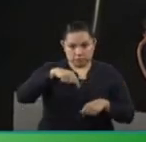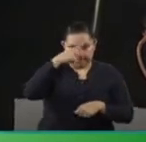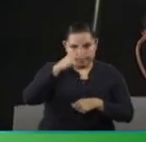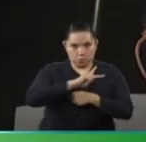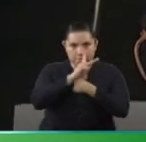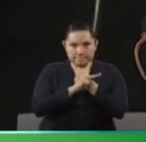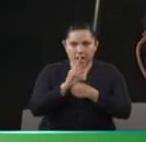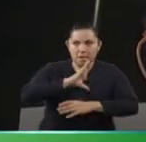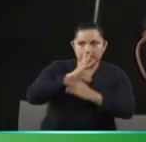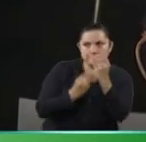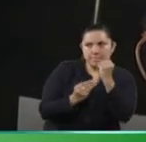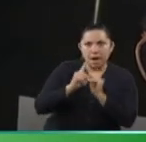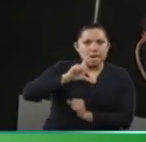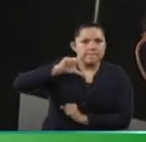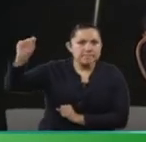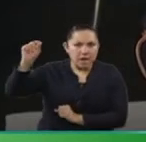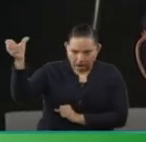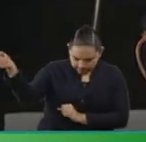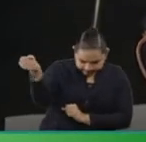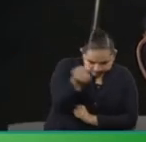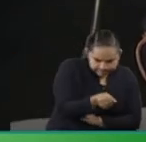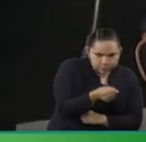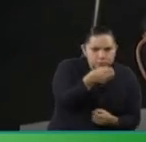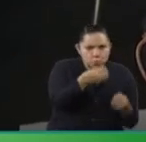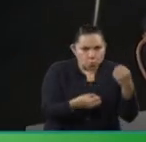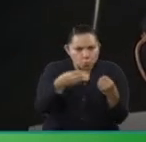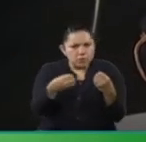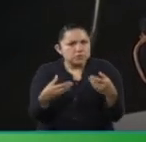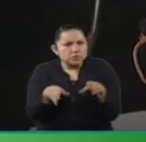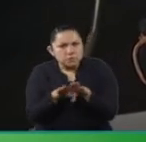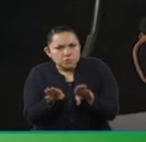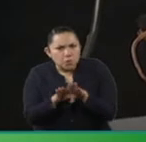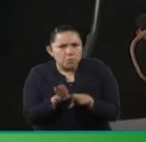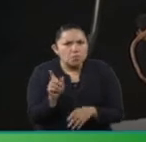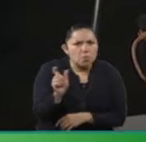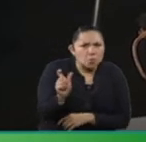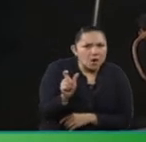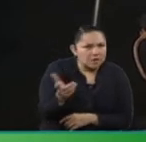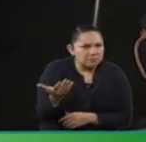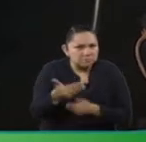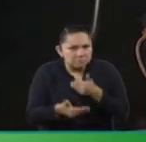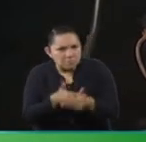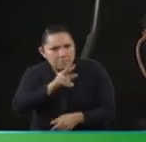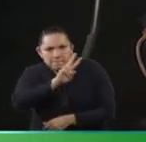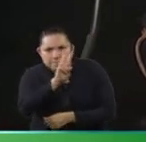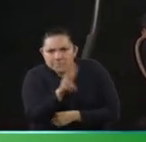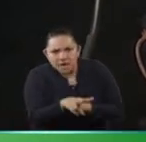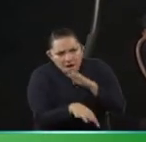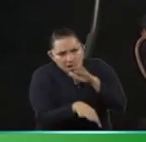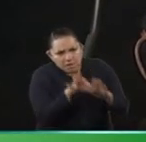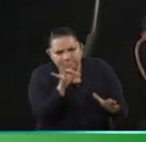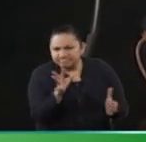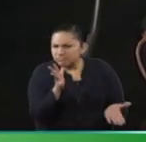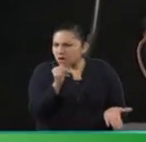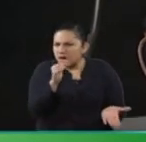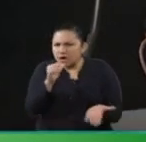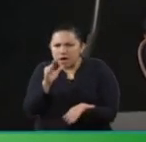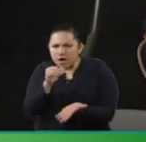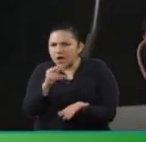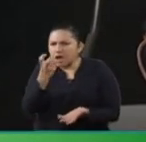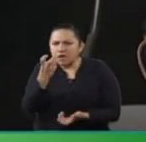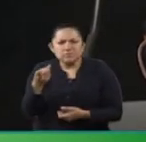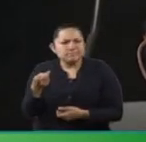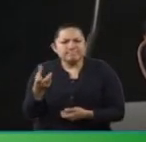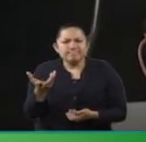juzgados y tampoco hay pistas para la verdad y la justicia Asimismo se hicieron señalamientos y descalificaciones desde el